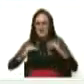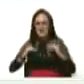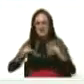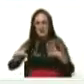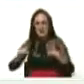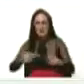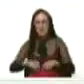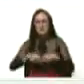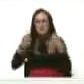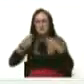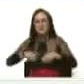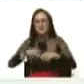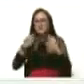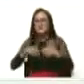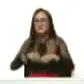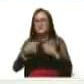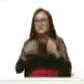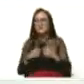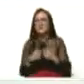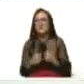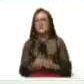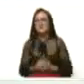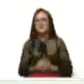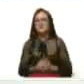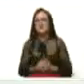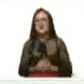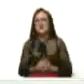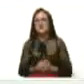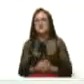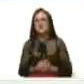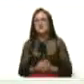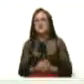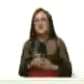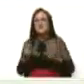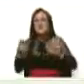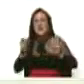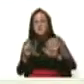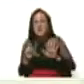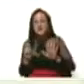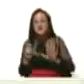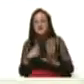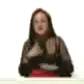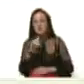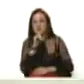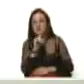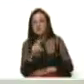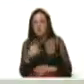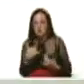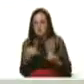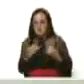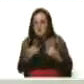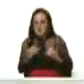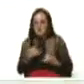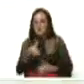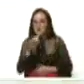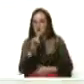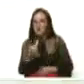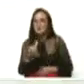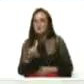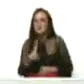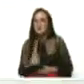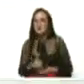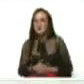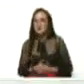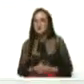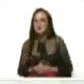Fajardo. Una alcantarilla que hace seis meses la reporté. Yo mismo reporté la alcantarilla hace